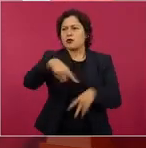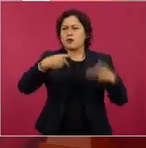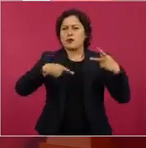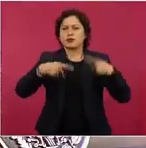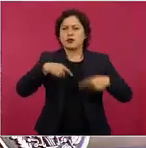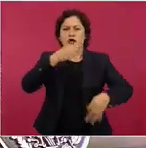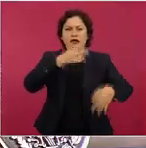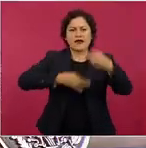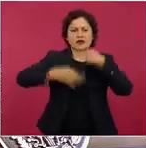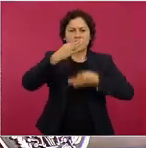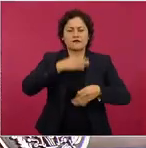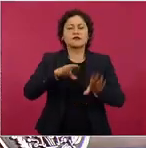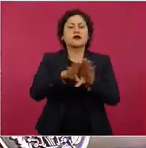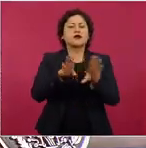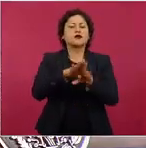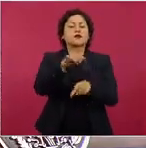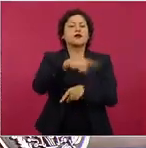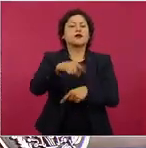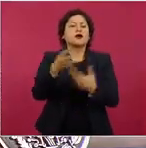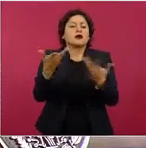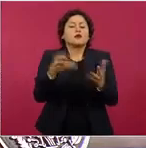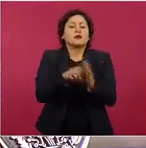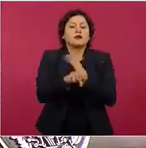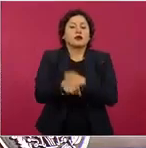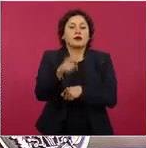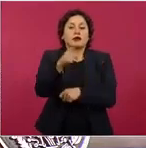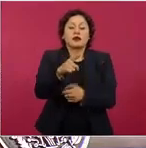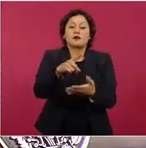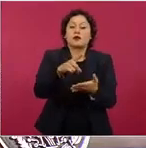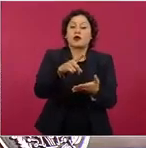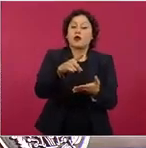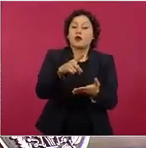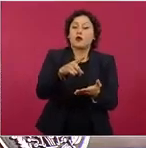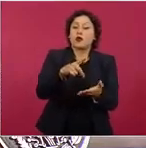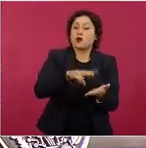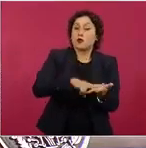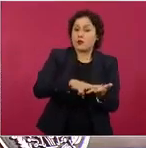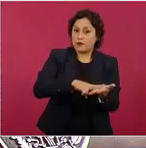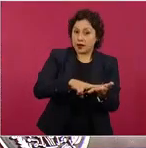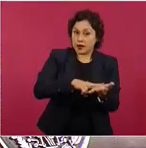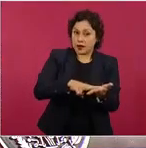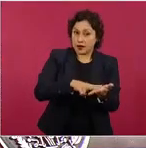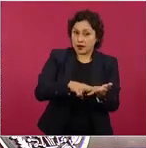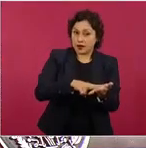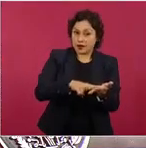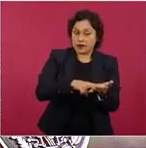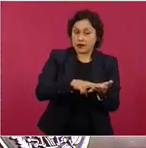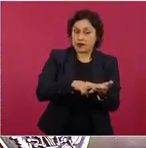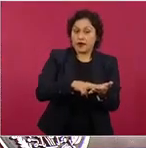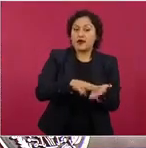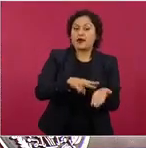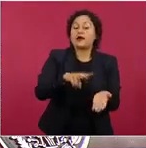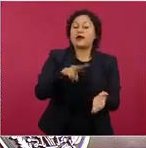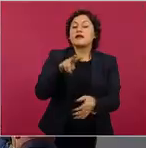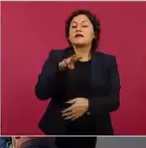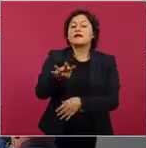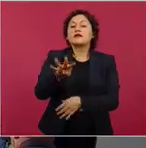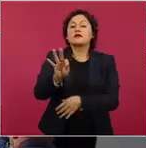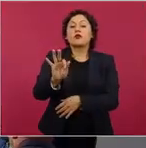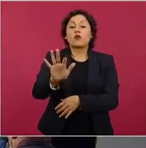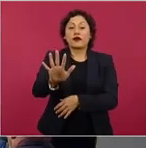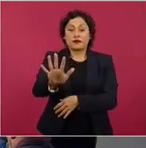consumidor, tenemos como la gasolina regular, la encontramos a